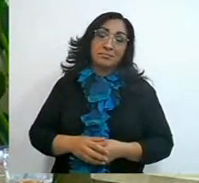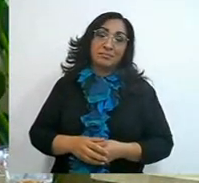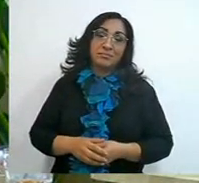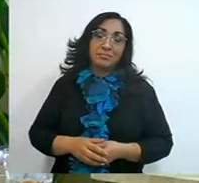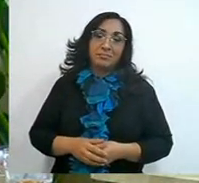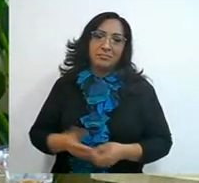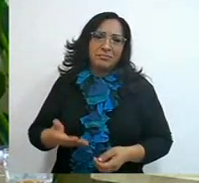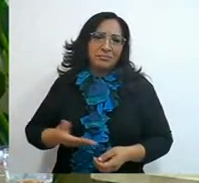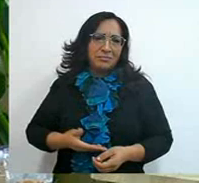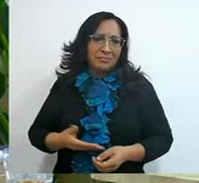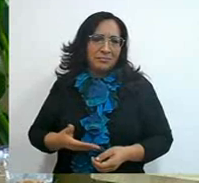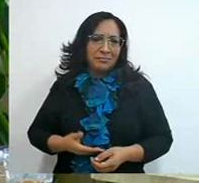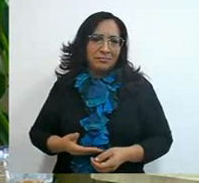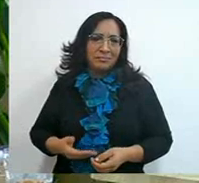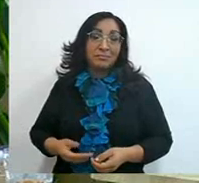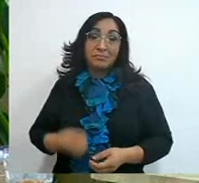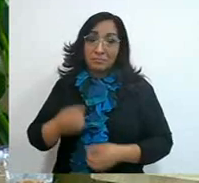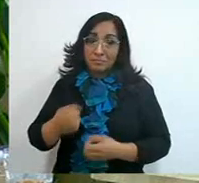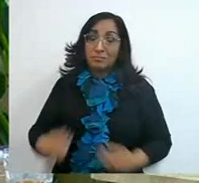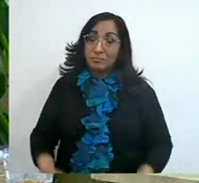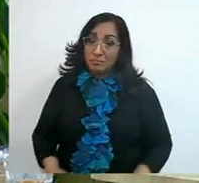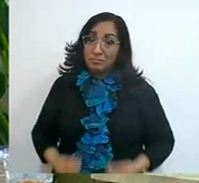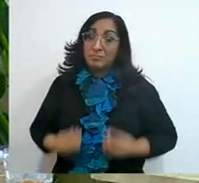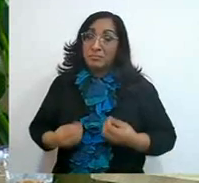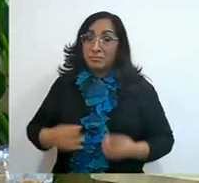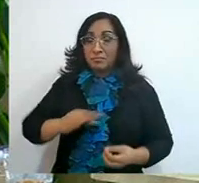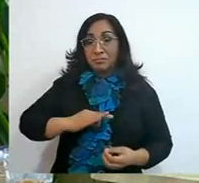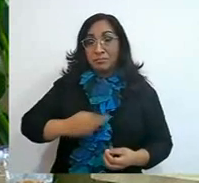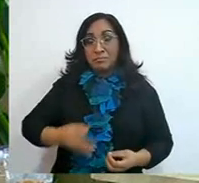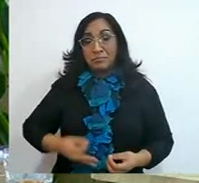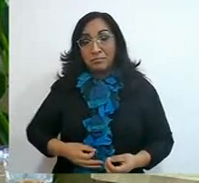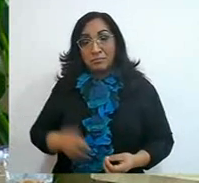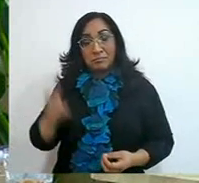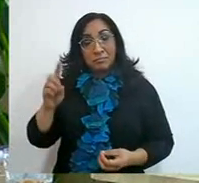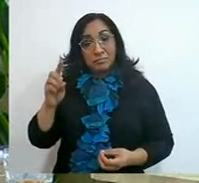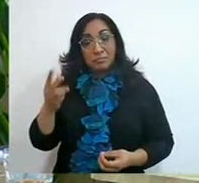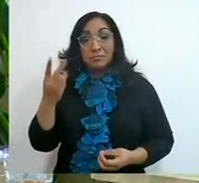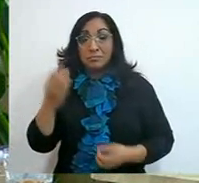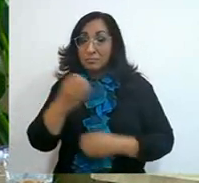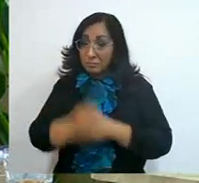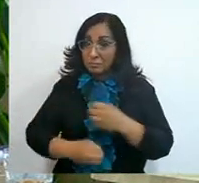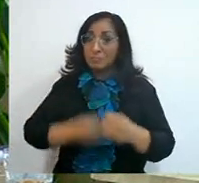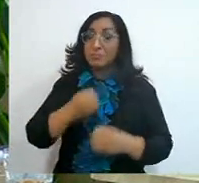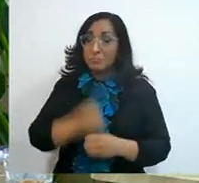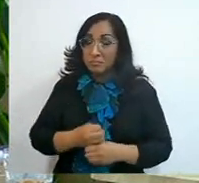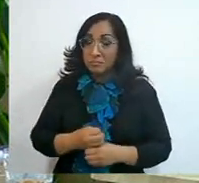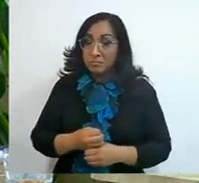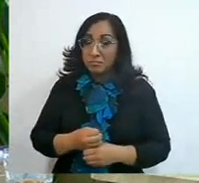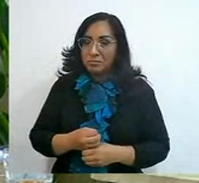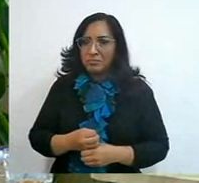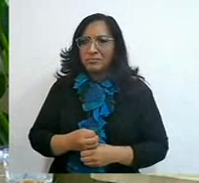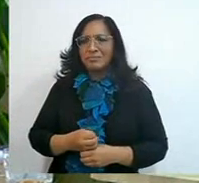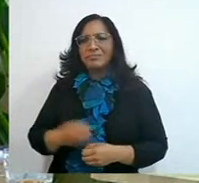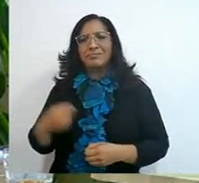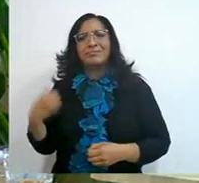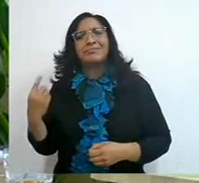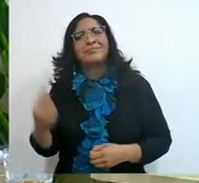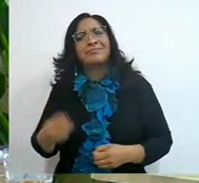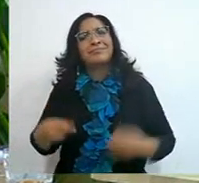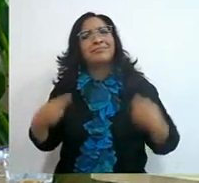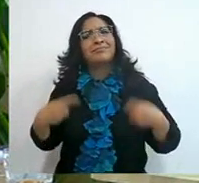Y tengo aquí en Toluca 32 años. Y ha sido una gente que hasta el día de hoy ha